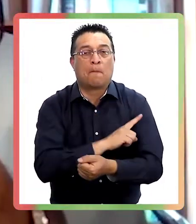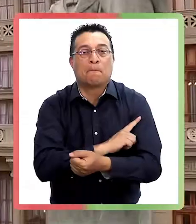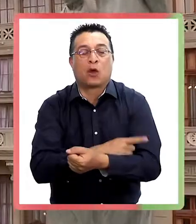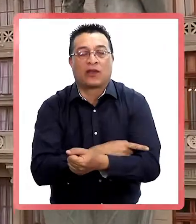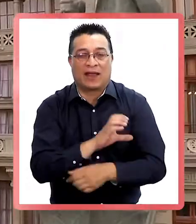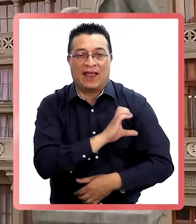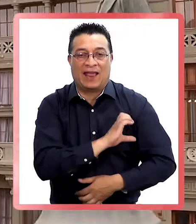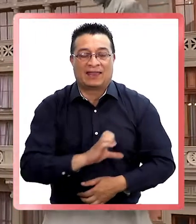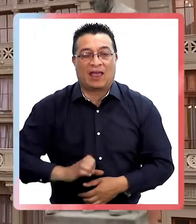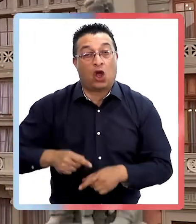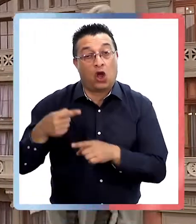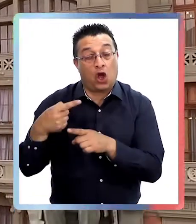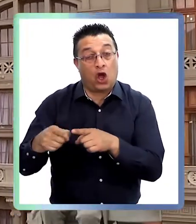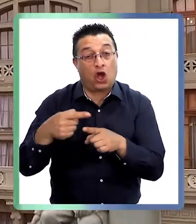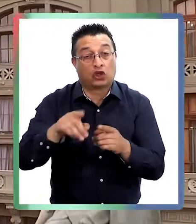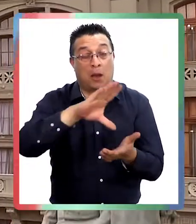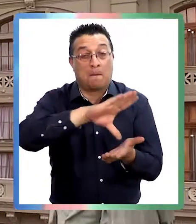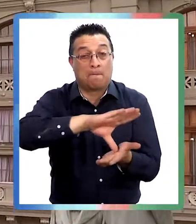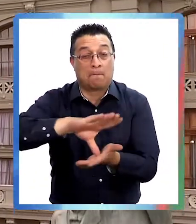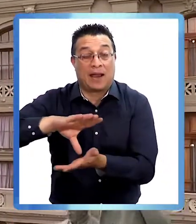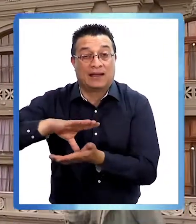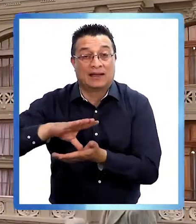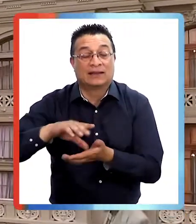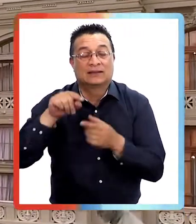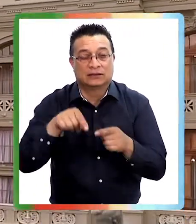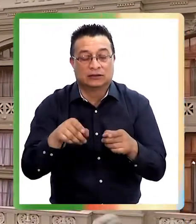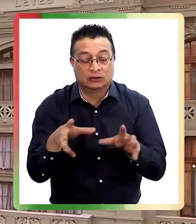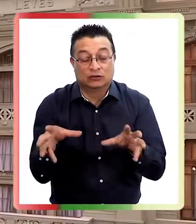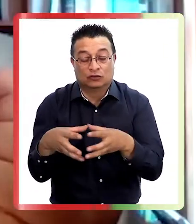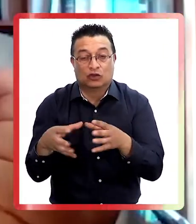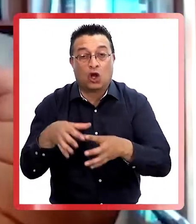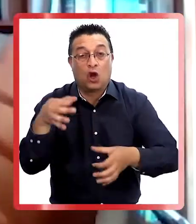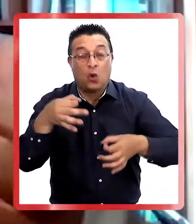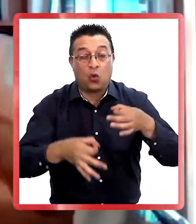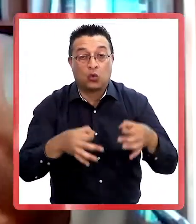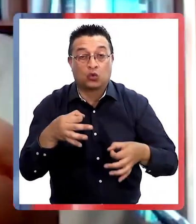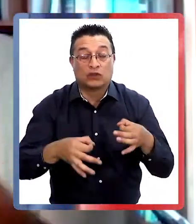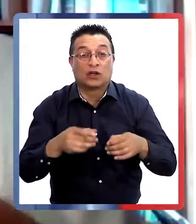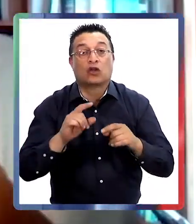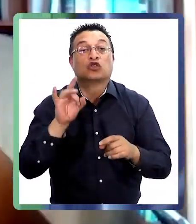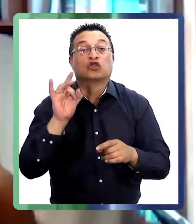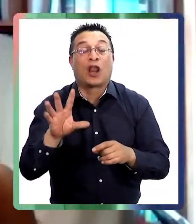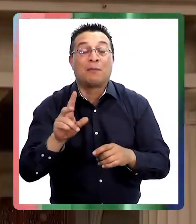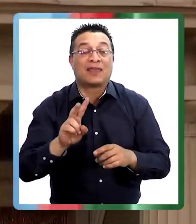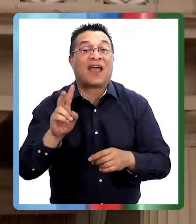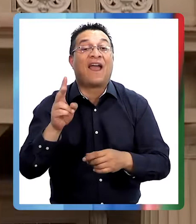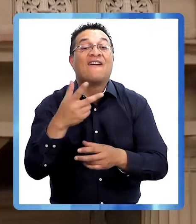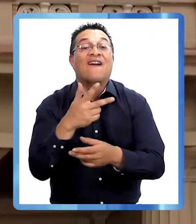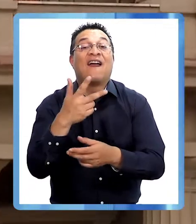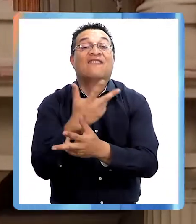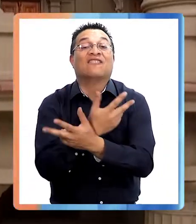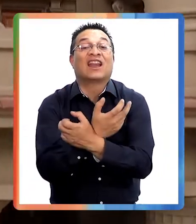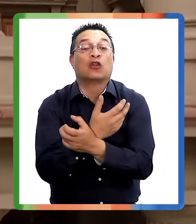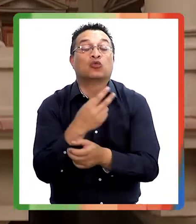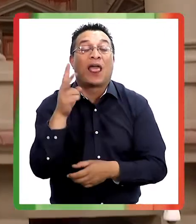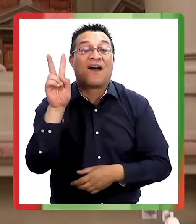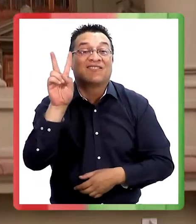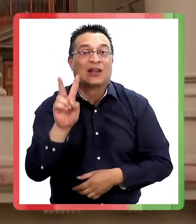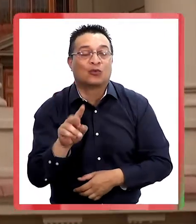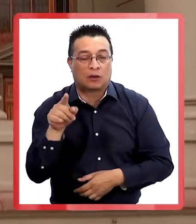Estado. En otros países se ha utilizado la expresión órganos de la justicia y que solamente Venezuela habla de poder judicial y